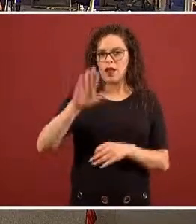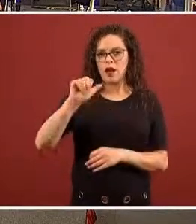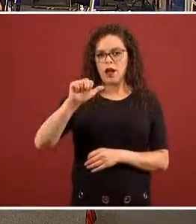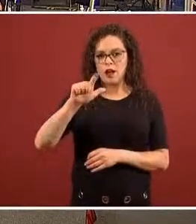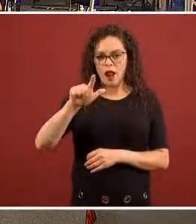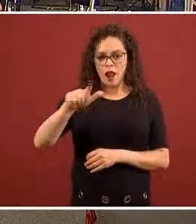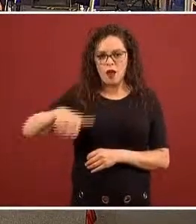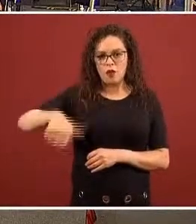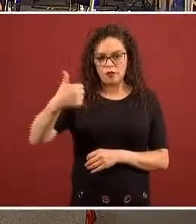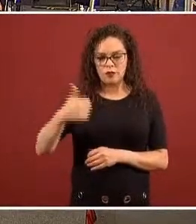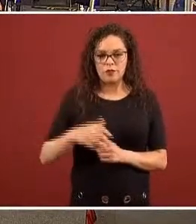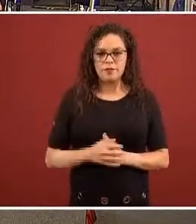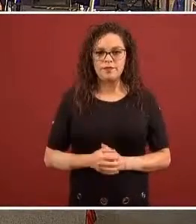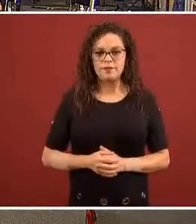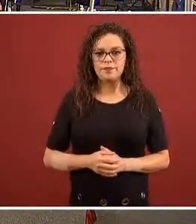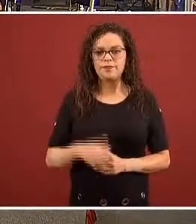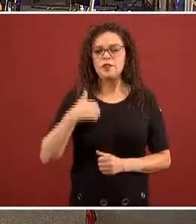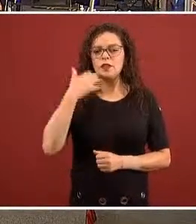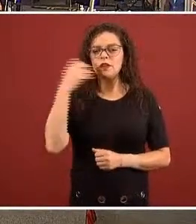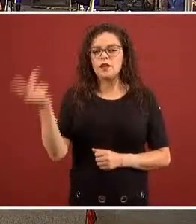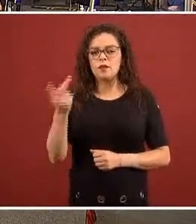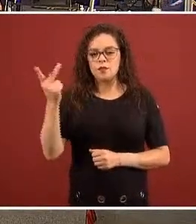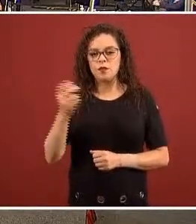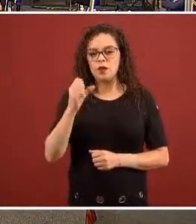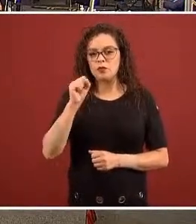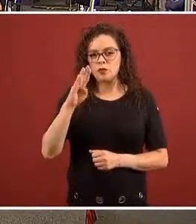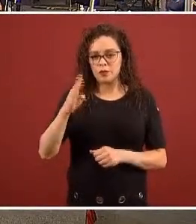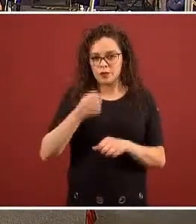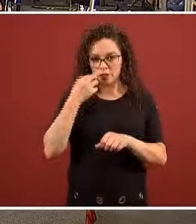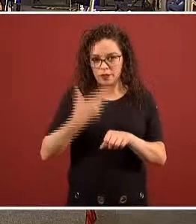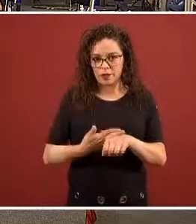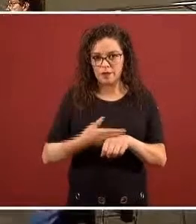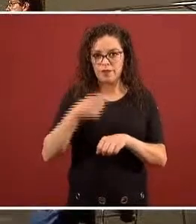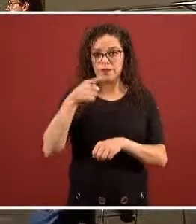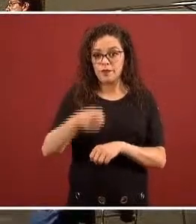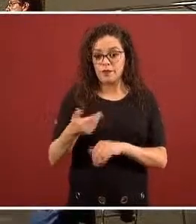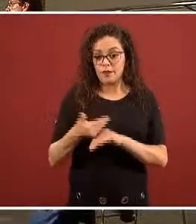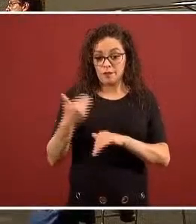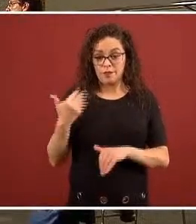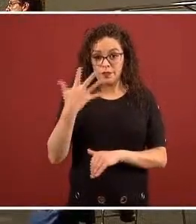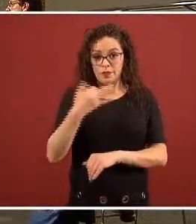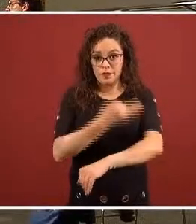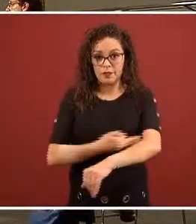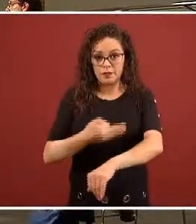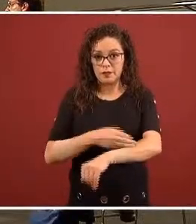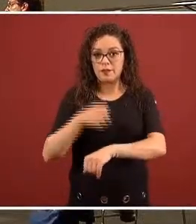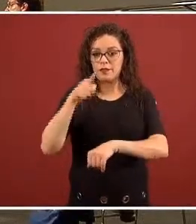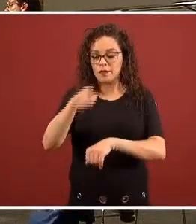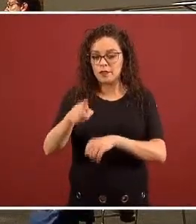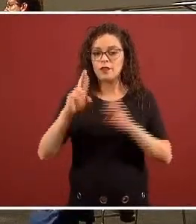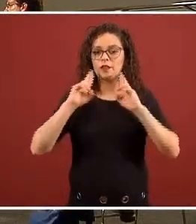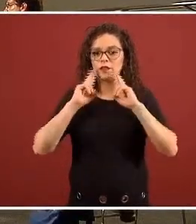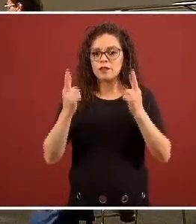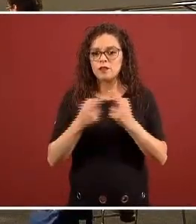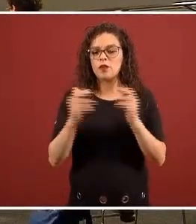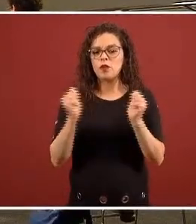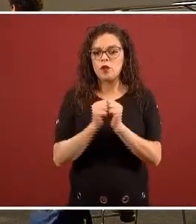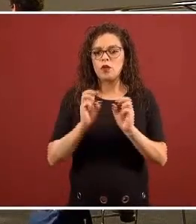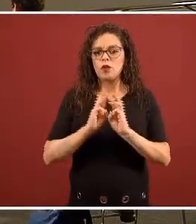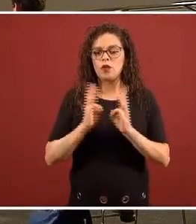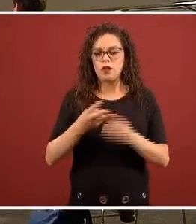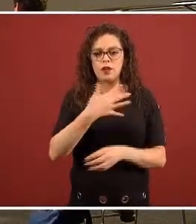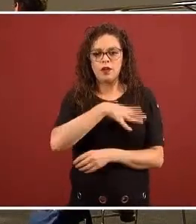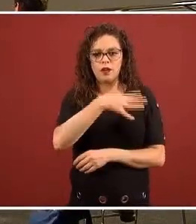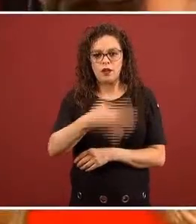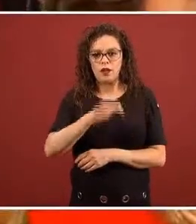Preguntarle, subsecretario, sobre esta reunión que se realizó a las 5 de la tarde del Consejo de Salubridad General, ¿qué nos puede decir, en qué tenor, cuáles